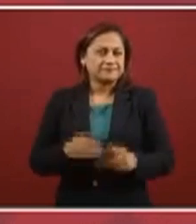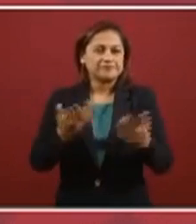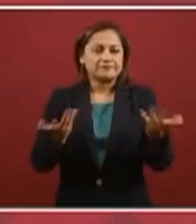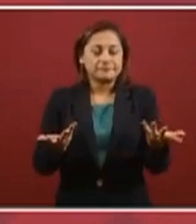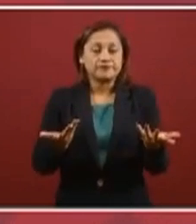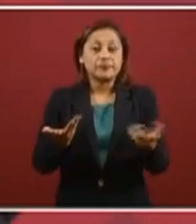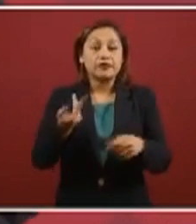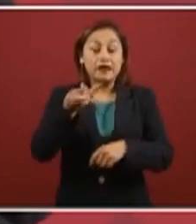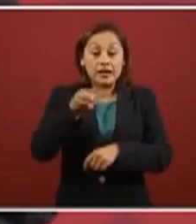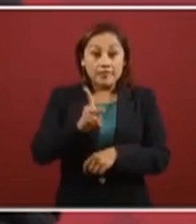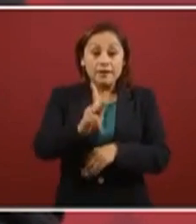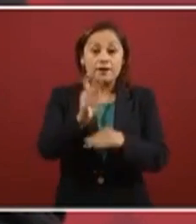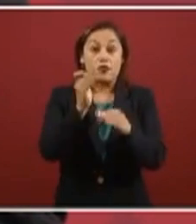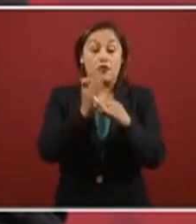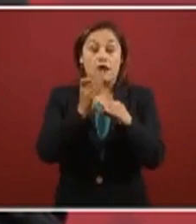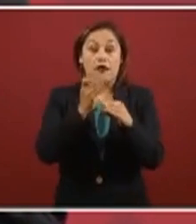hicieron